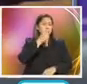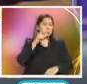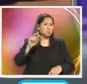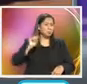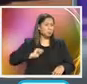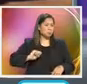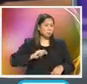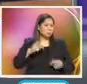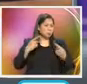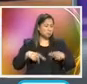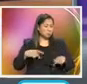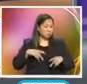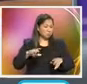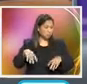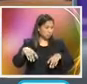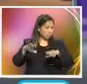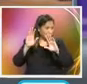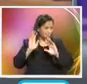nuestras poblaciones